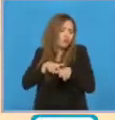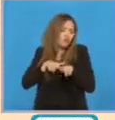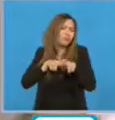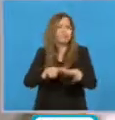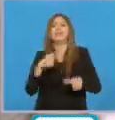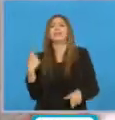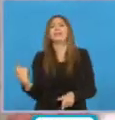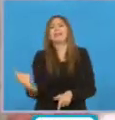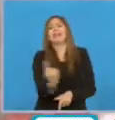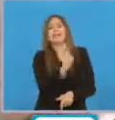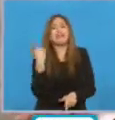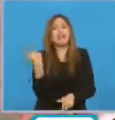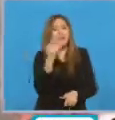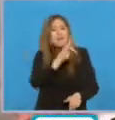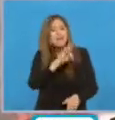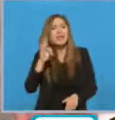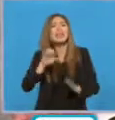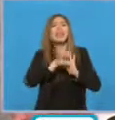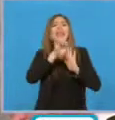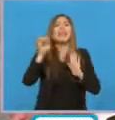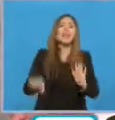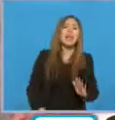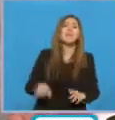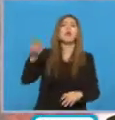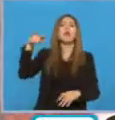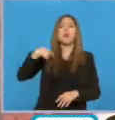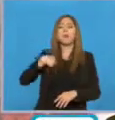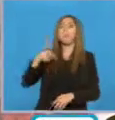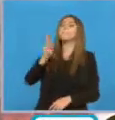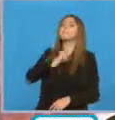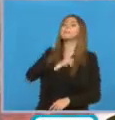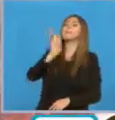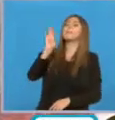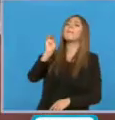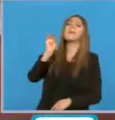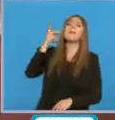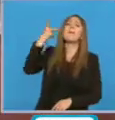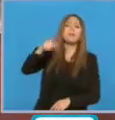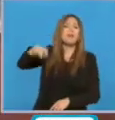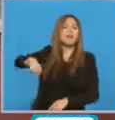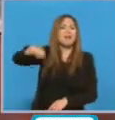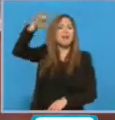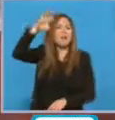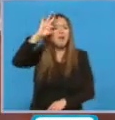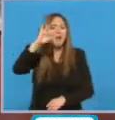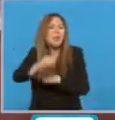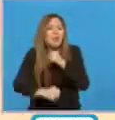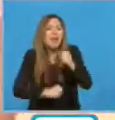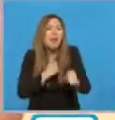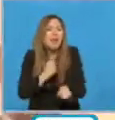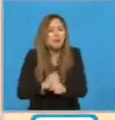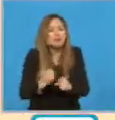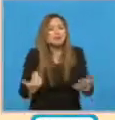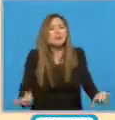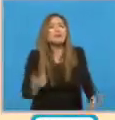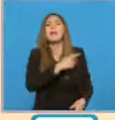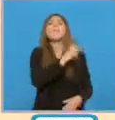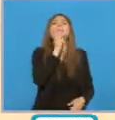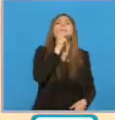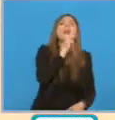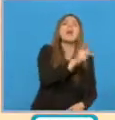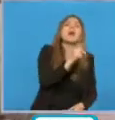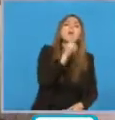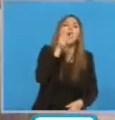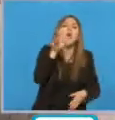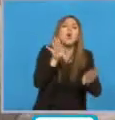uno le la dicen, fecha. es mi bebé y tiene 40 años, A el ver, bebé. mi amor, ¿y De usted repente creció? sale tu mamá ¿No? y dice, Enriquito. Claro. Entonces, si sale Enrique, ¿no? Chiquito.